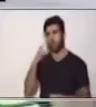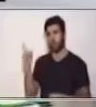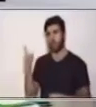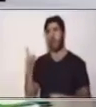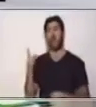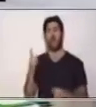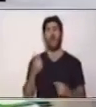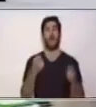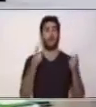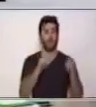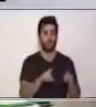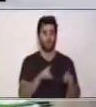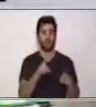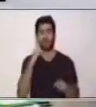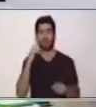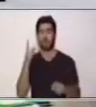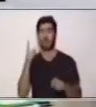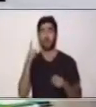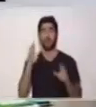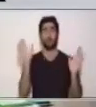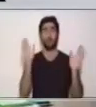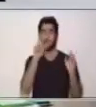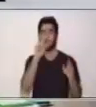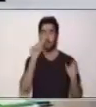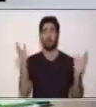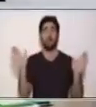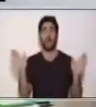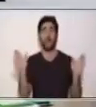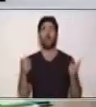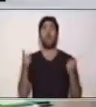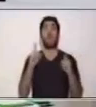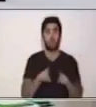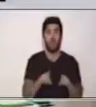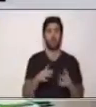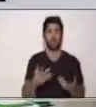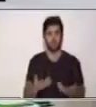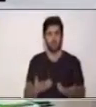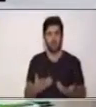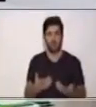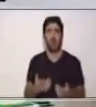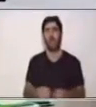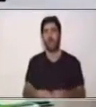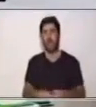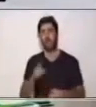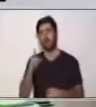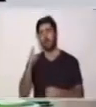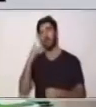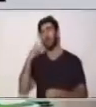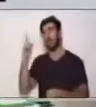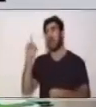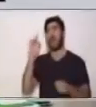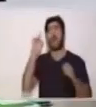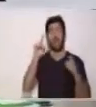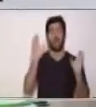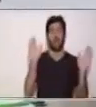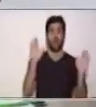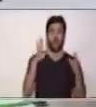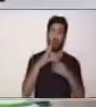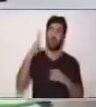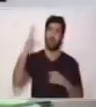¿qué sucede con los pajaritos? ¿Qué está sucediendo acá con los pajaritos? Bueno, algunos se